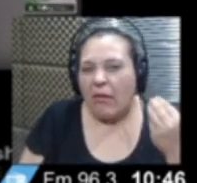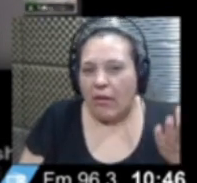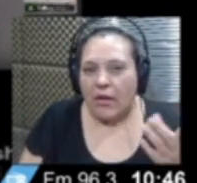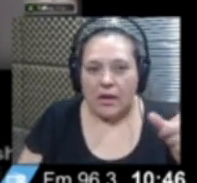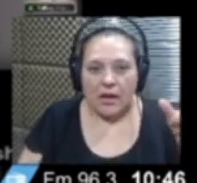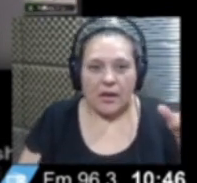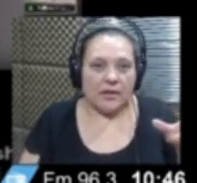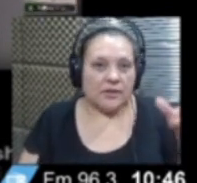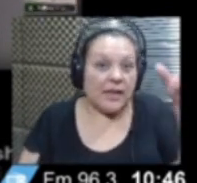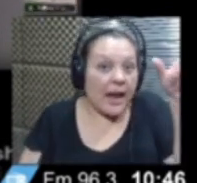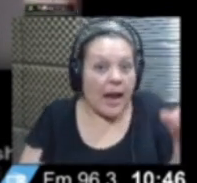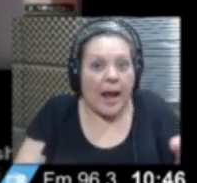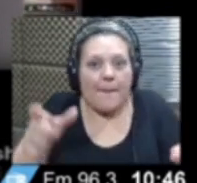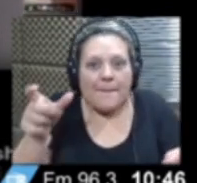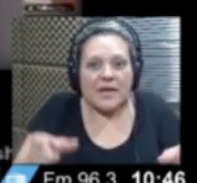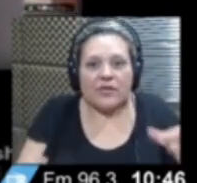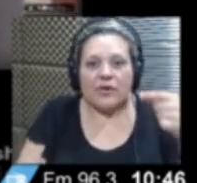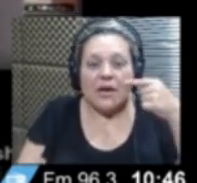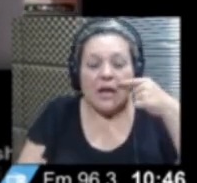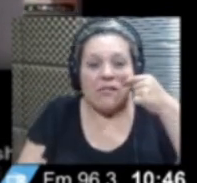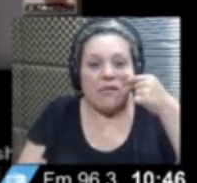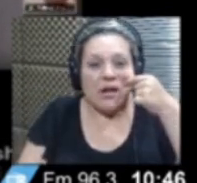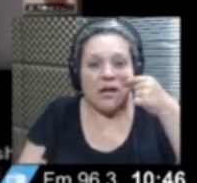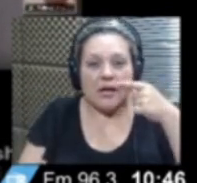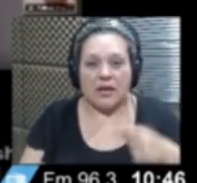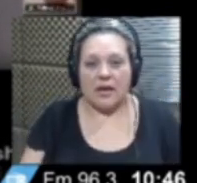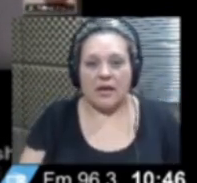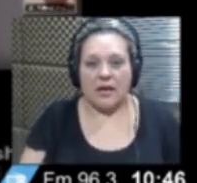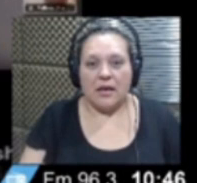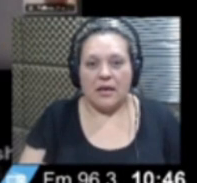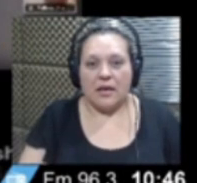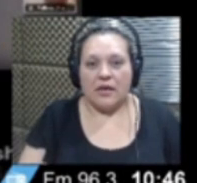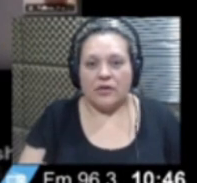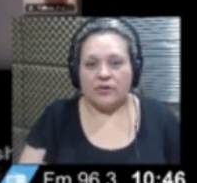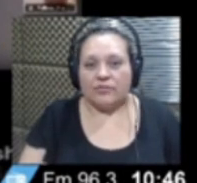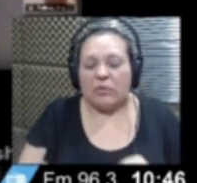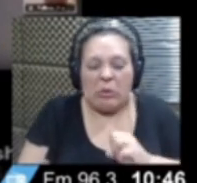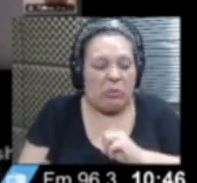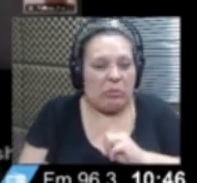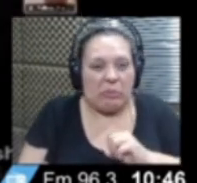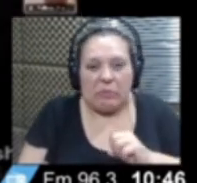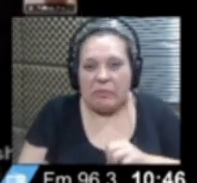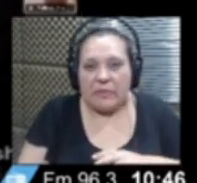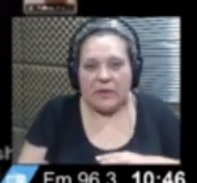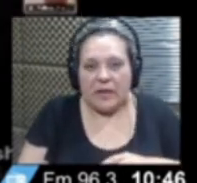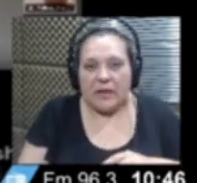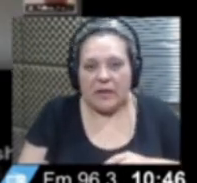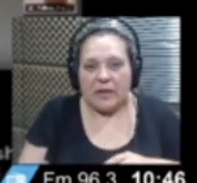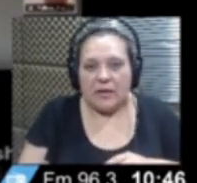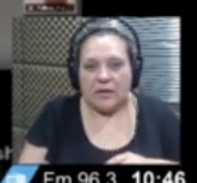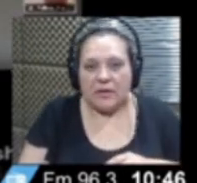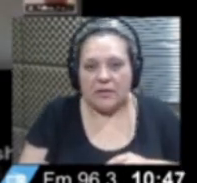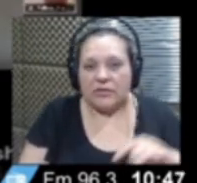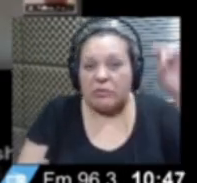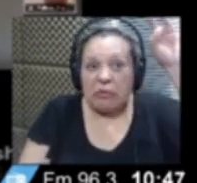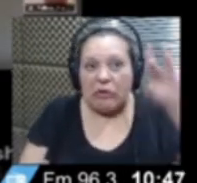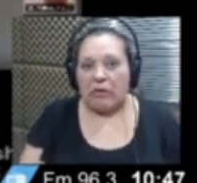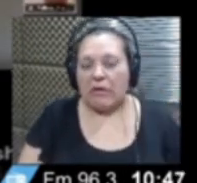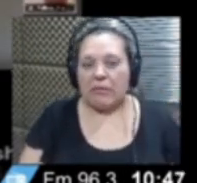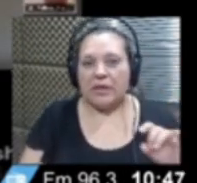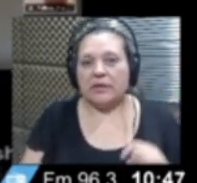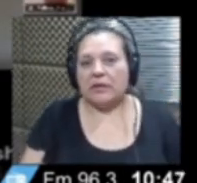basada en lo folclórico, en nuestro baile, en nuestra cultura, en nuestro arte, pero también está basado principalmente en nuestra